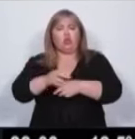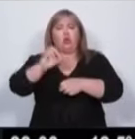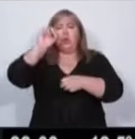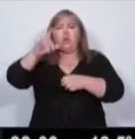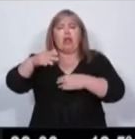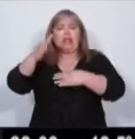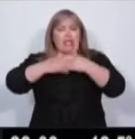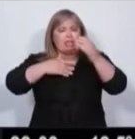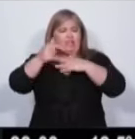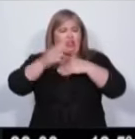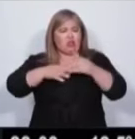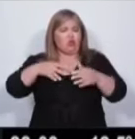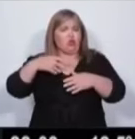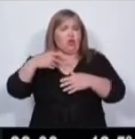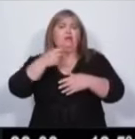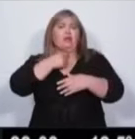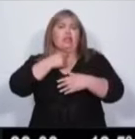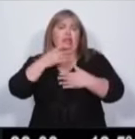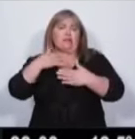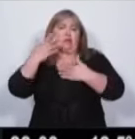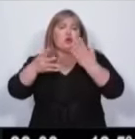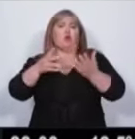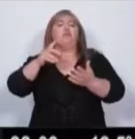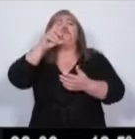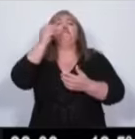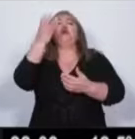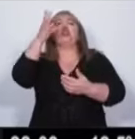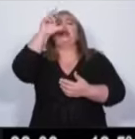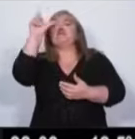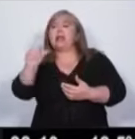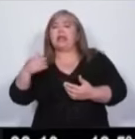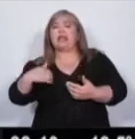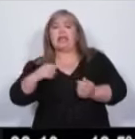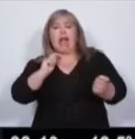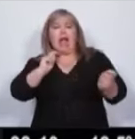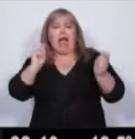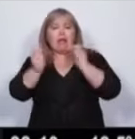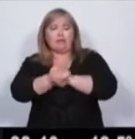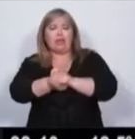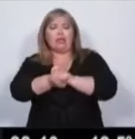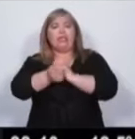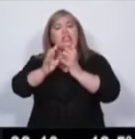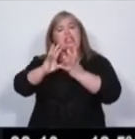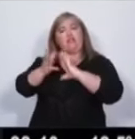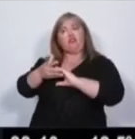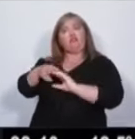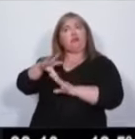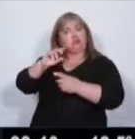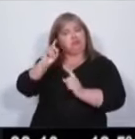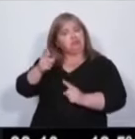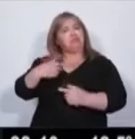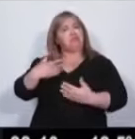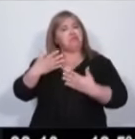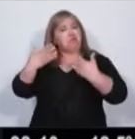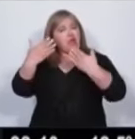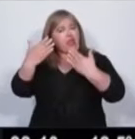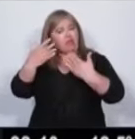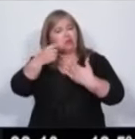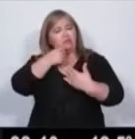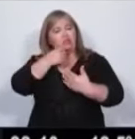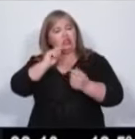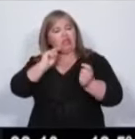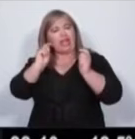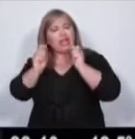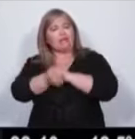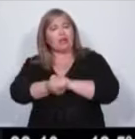infraestructura, porque Argentina va a cambiar y ese marco nos dará posibilidades. Ustedes saben que